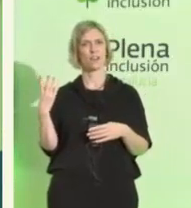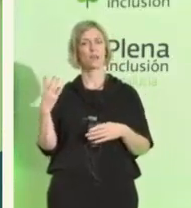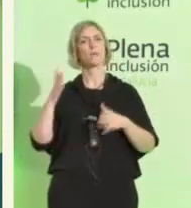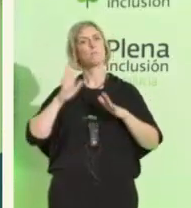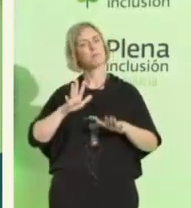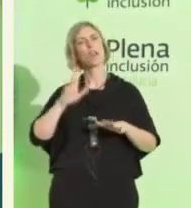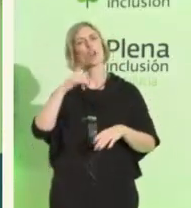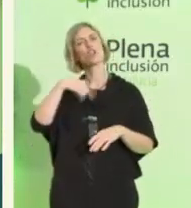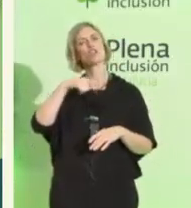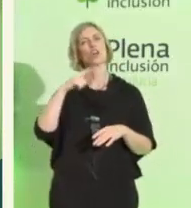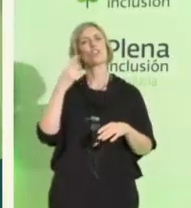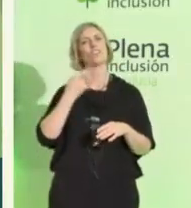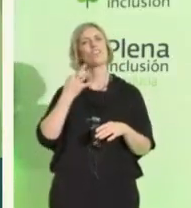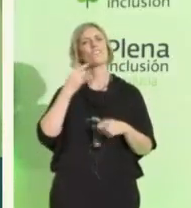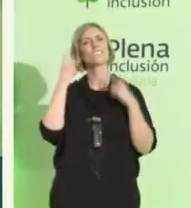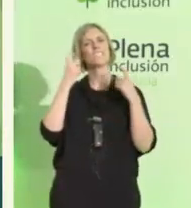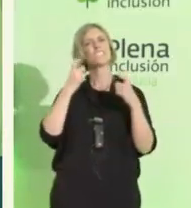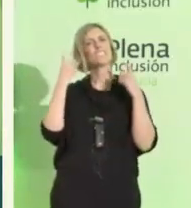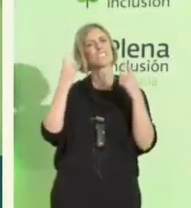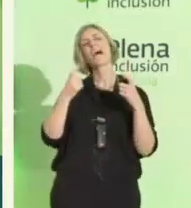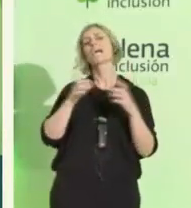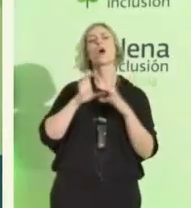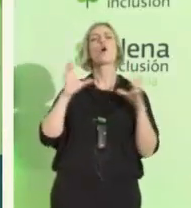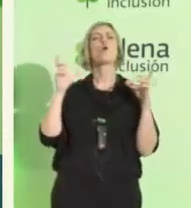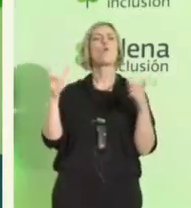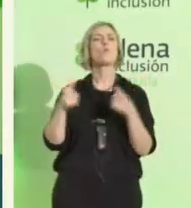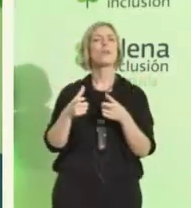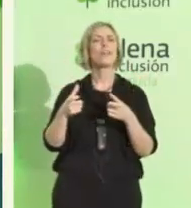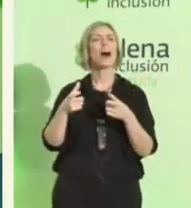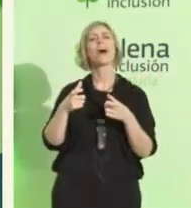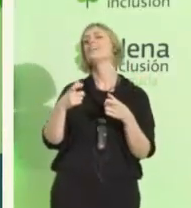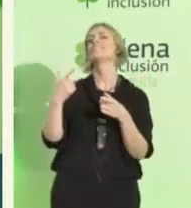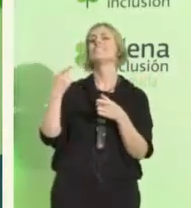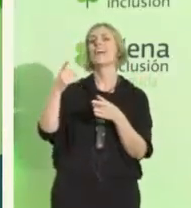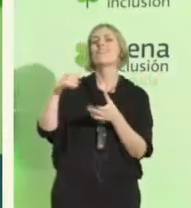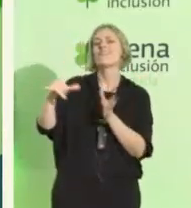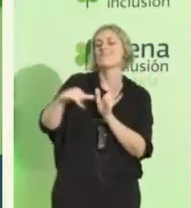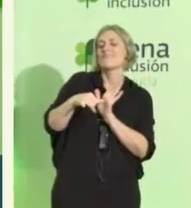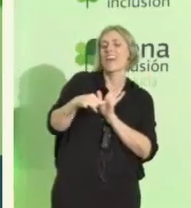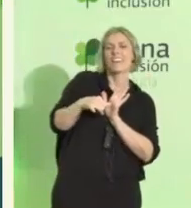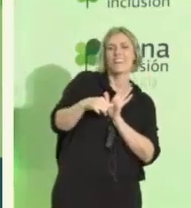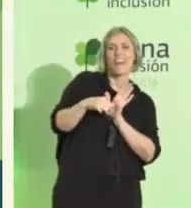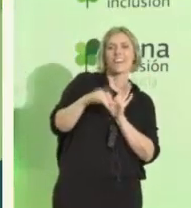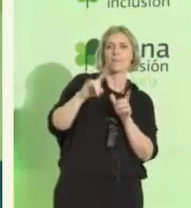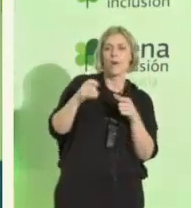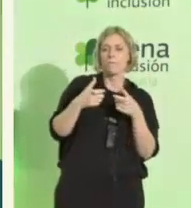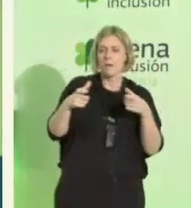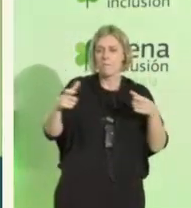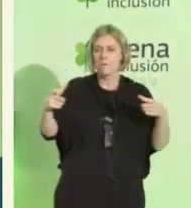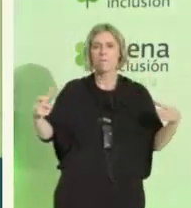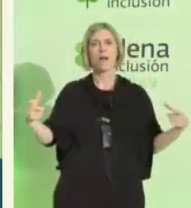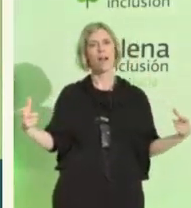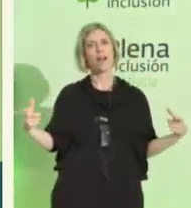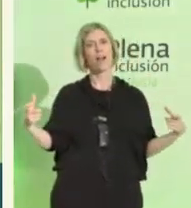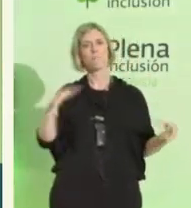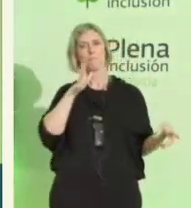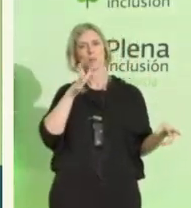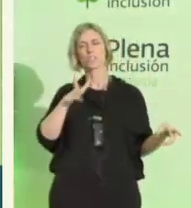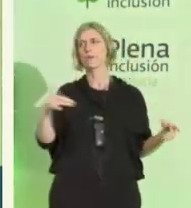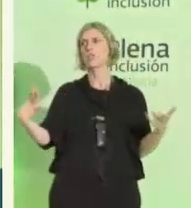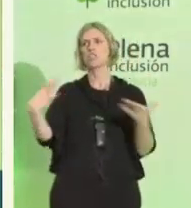la comunidad ya sea porque todo tenemos